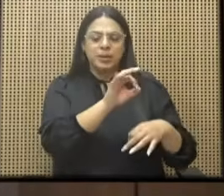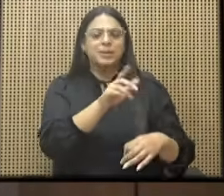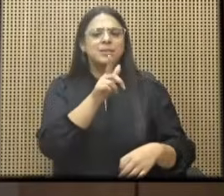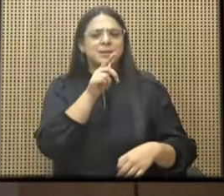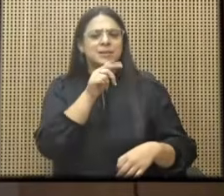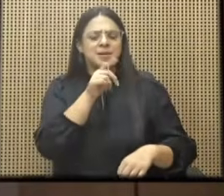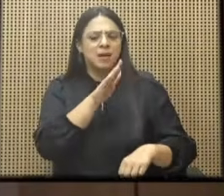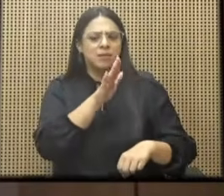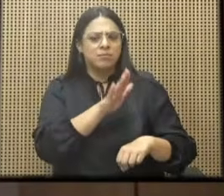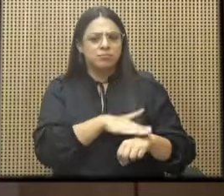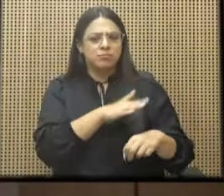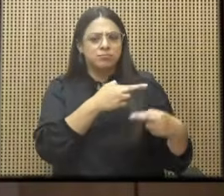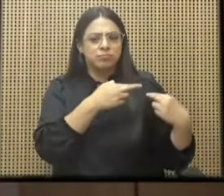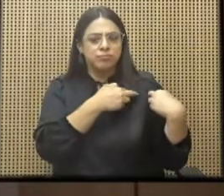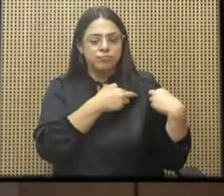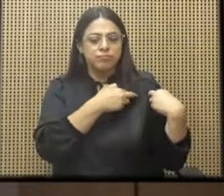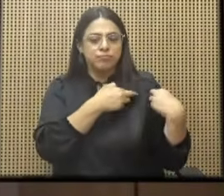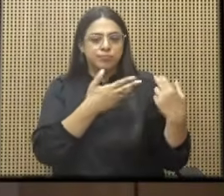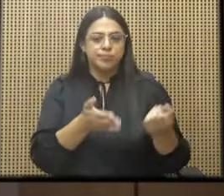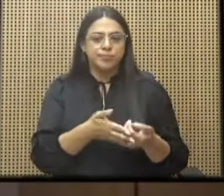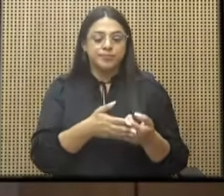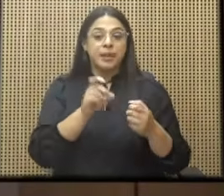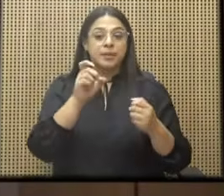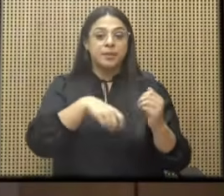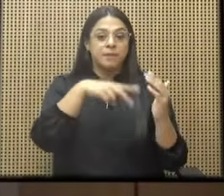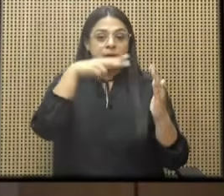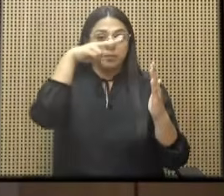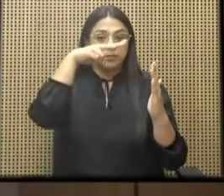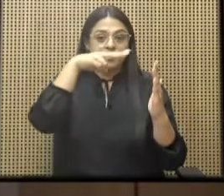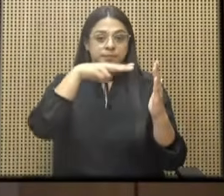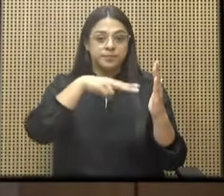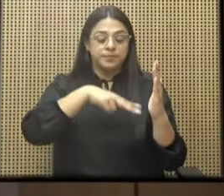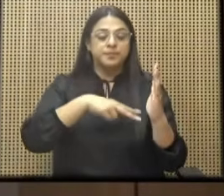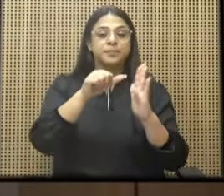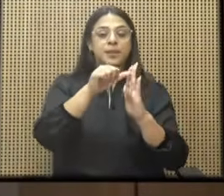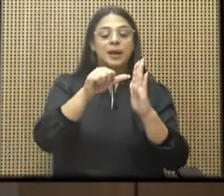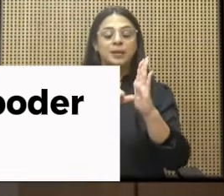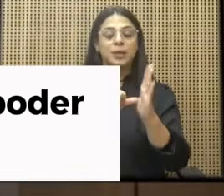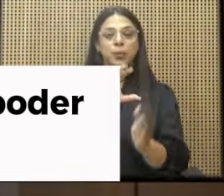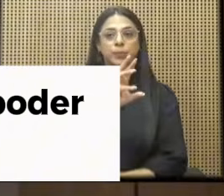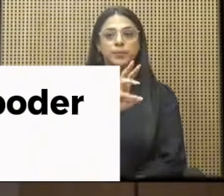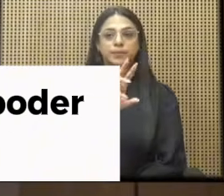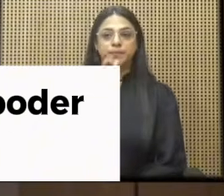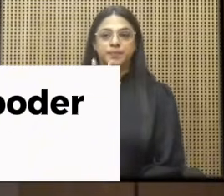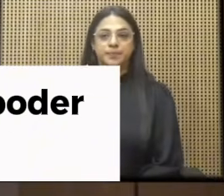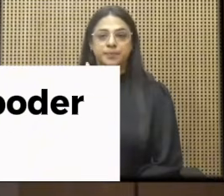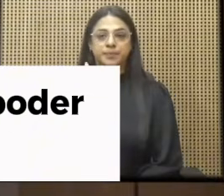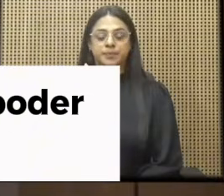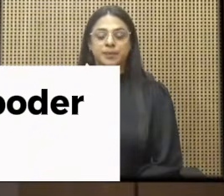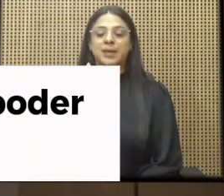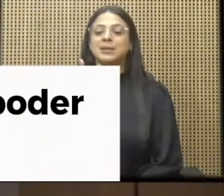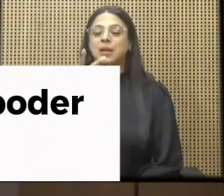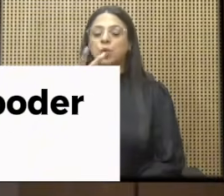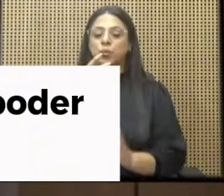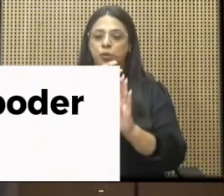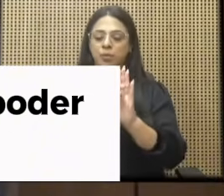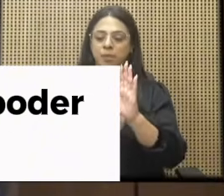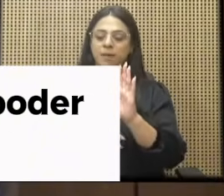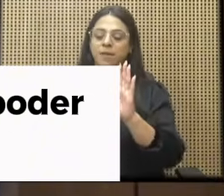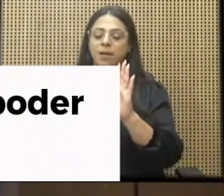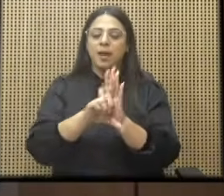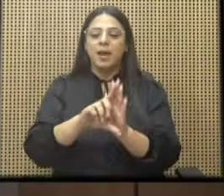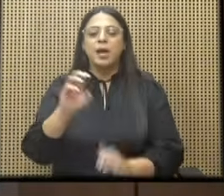responsabilidad? Basta con leer el artículo 62, párrafo segundo de la Ley Orgánica del